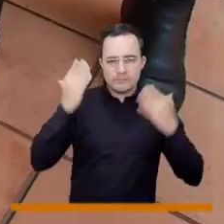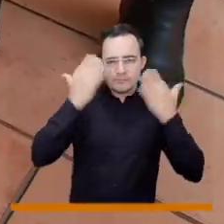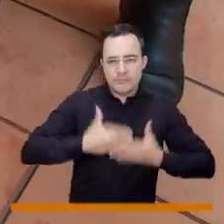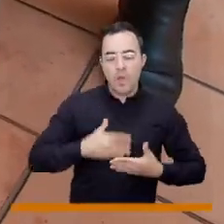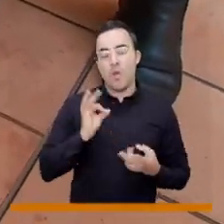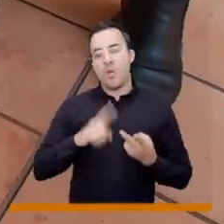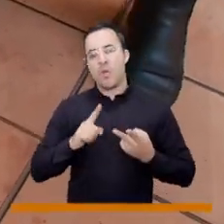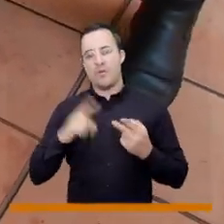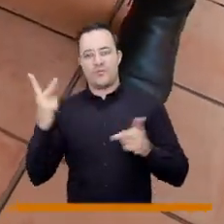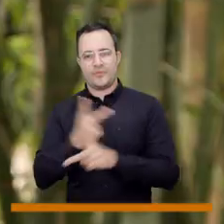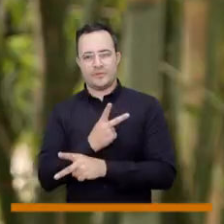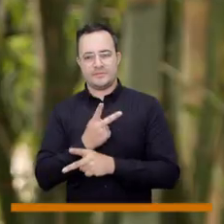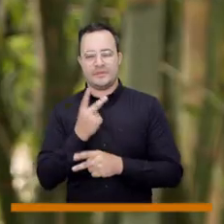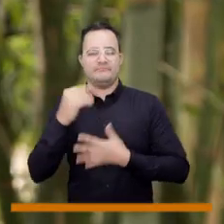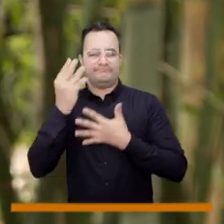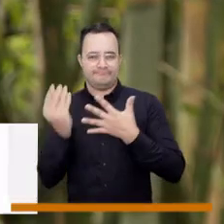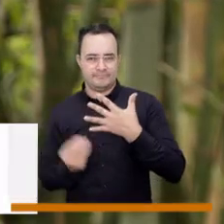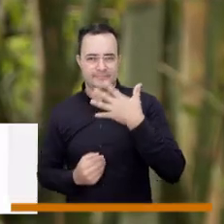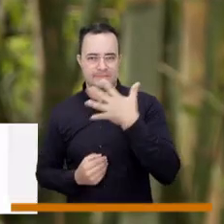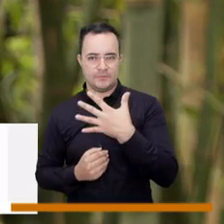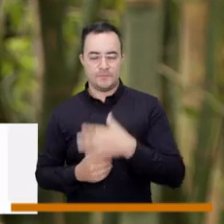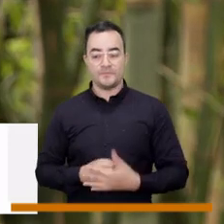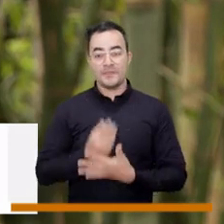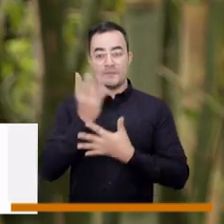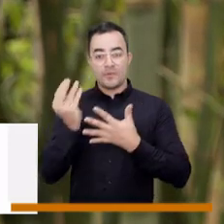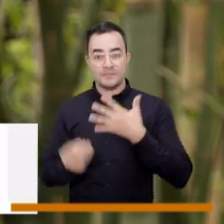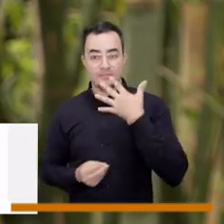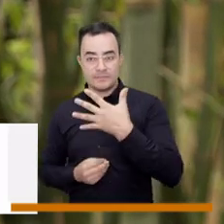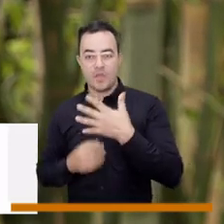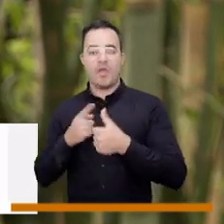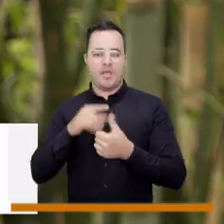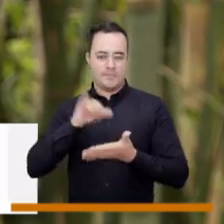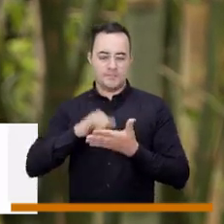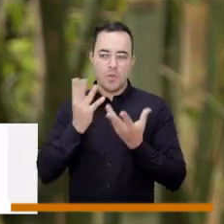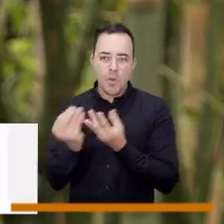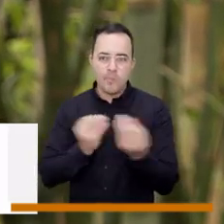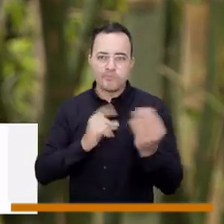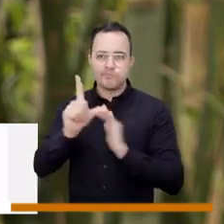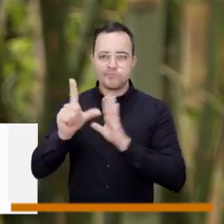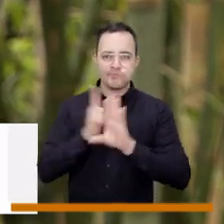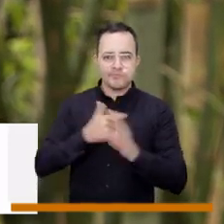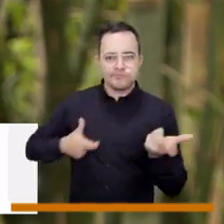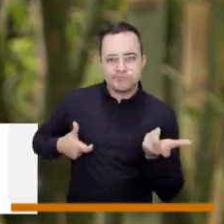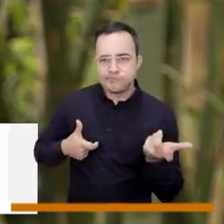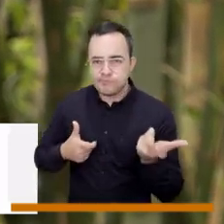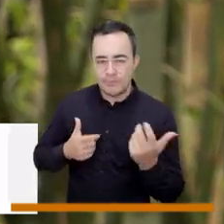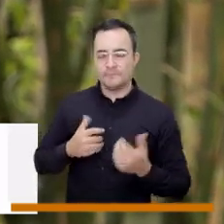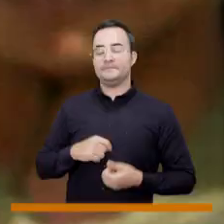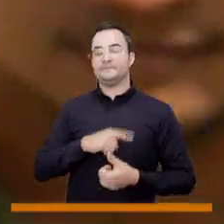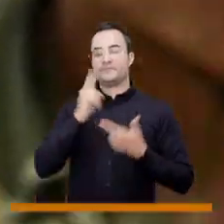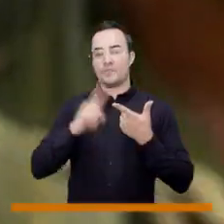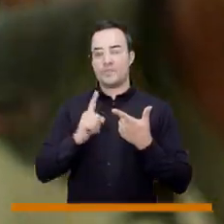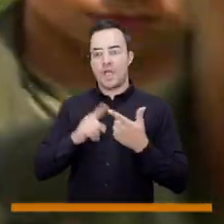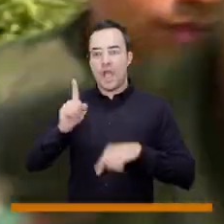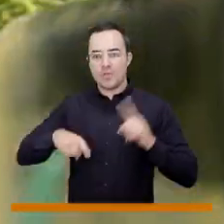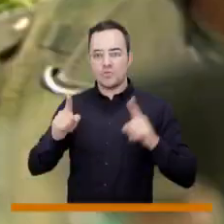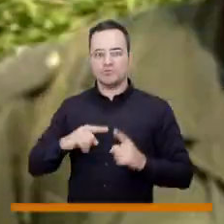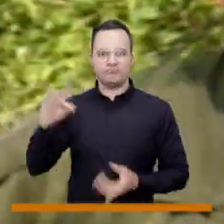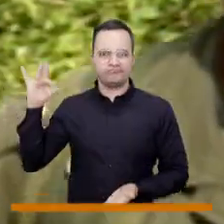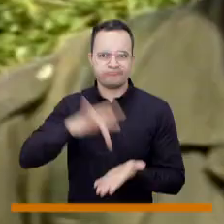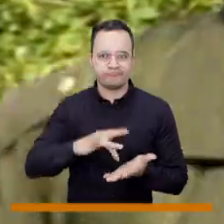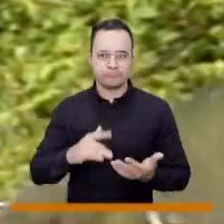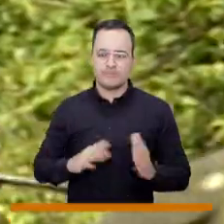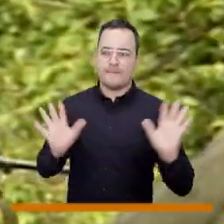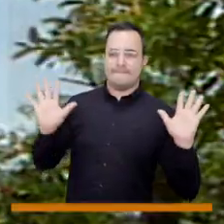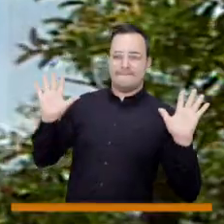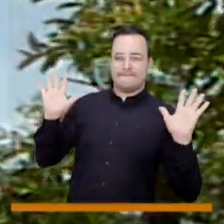en violencia en violencia revisamos la presencia de grupos armados ilegales los el accionar de los grupos armados ilegales en